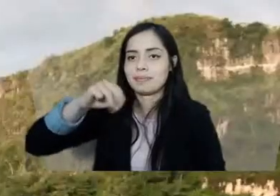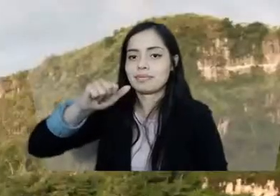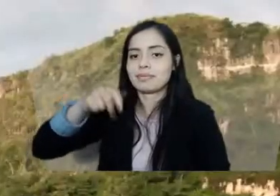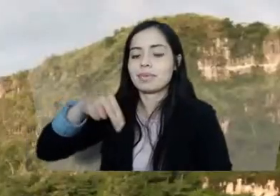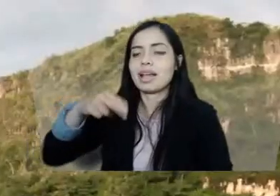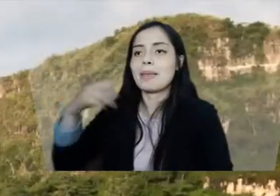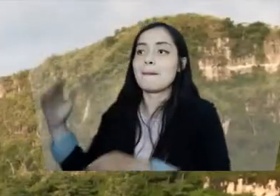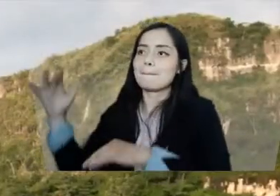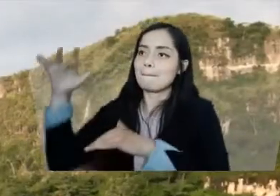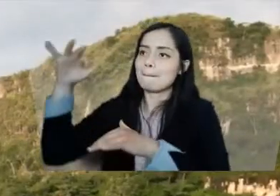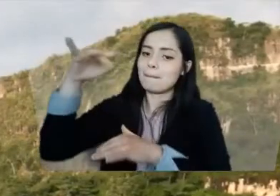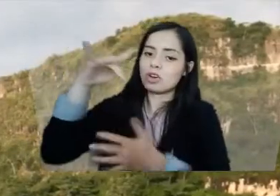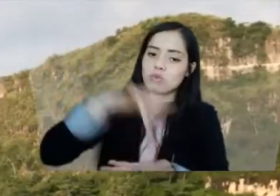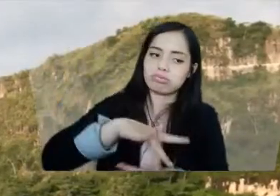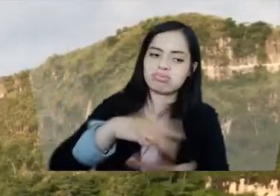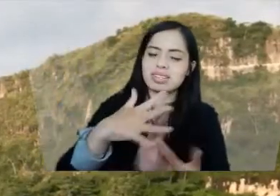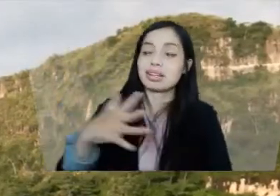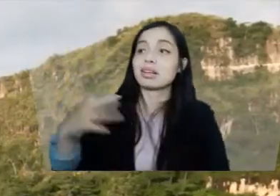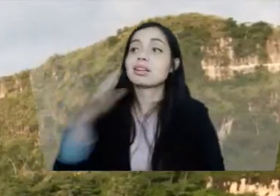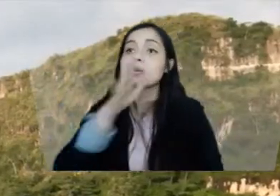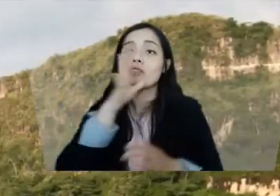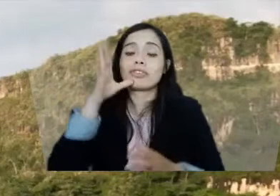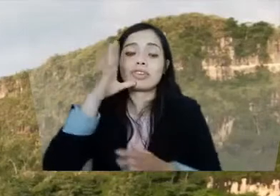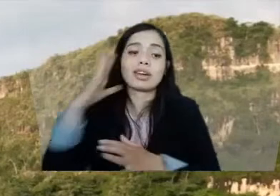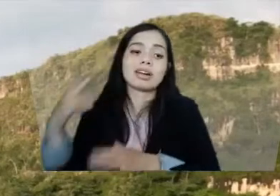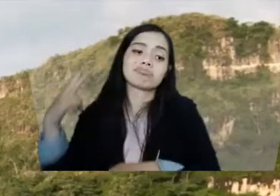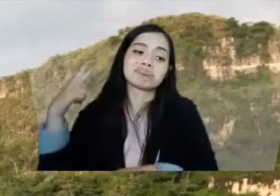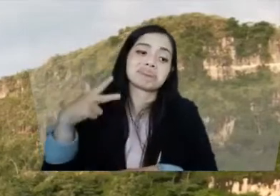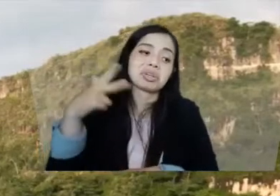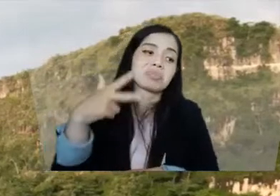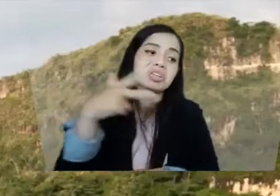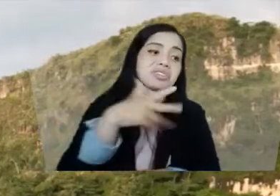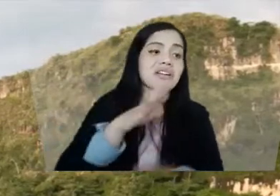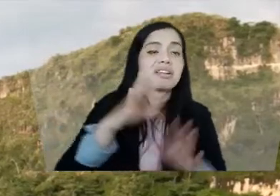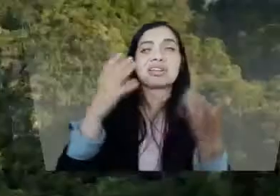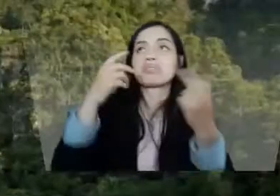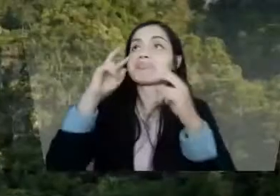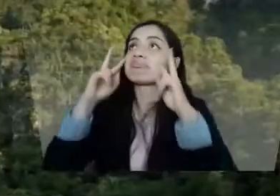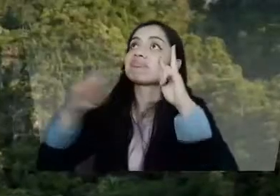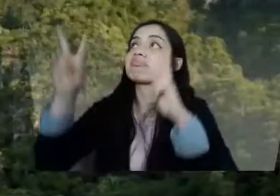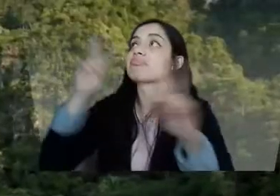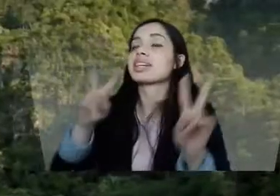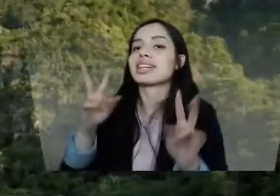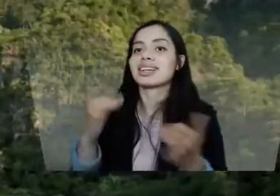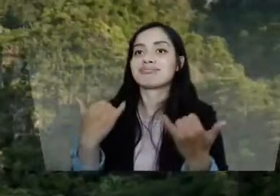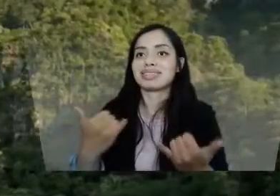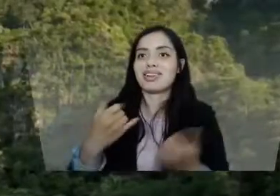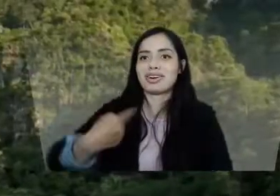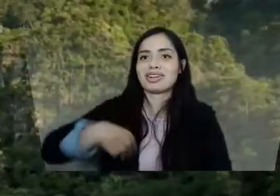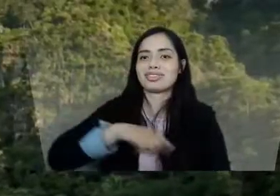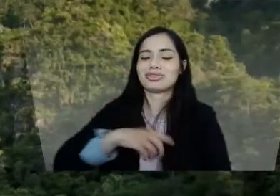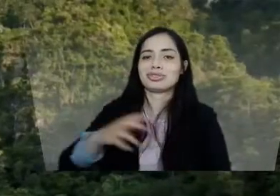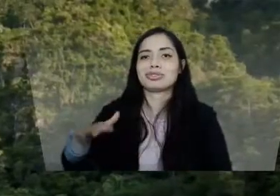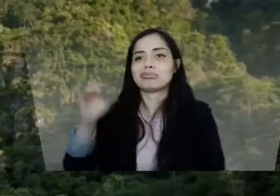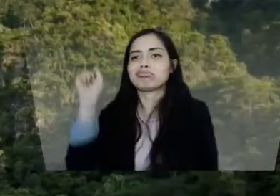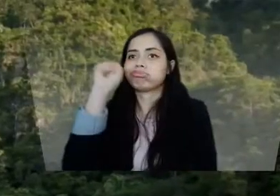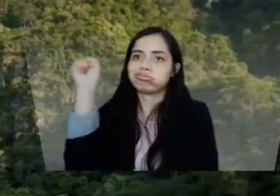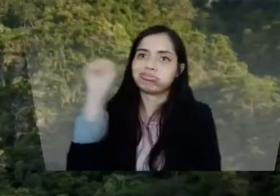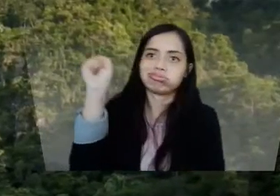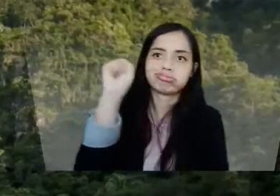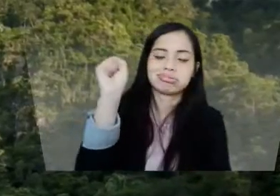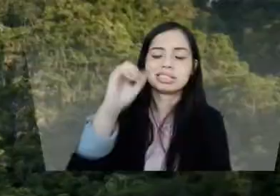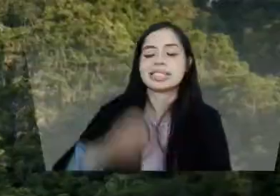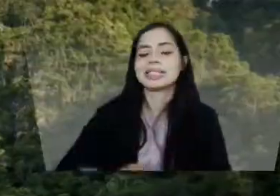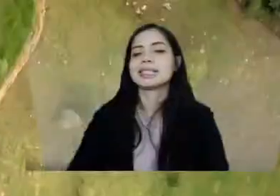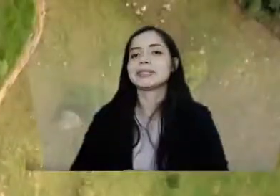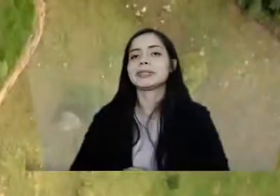El bosque seco tropical es un ecosistema que cubría áreas muy amplias en Colombia y ha sido tal vez de los ecosistemas más